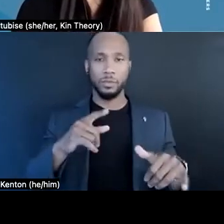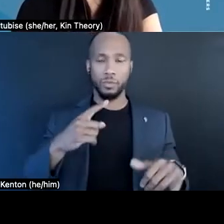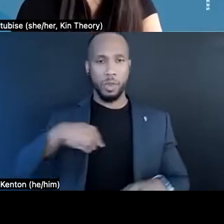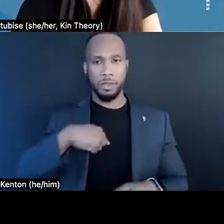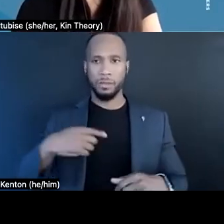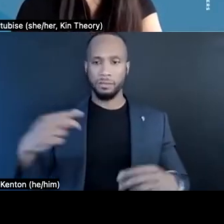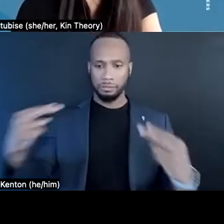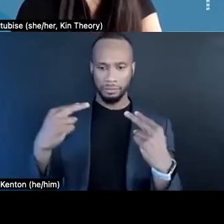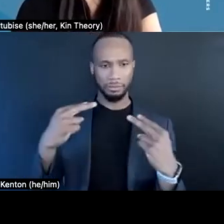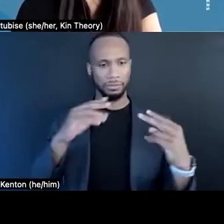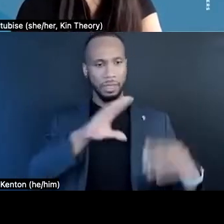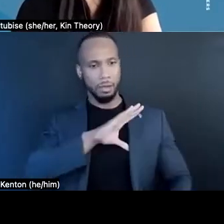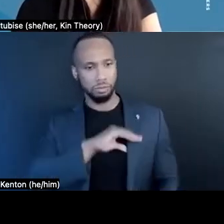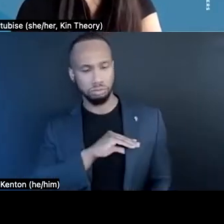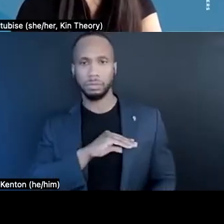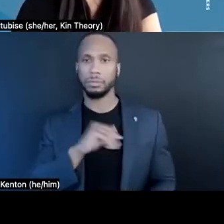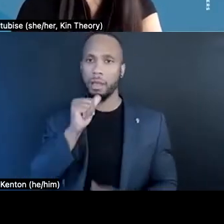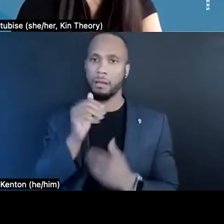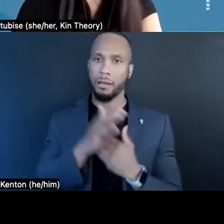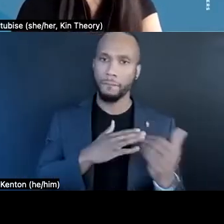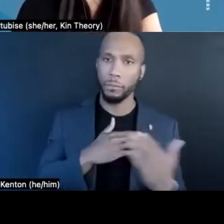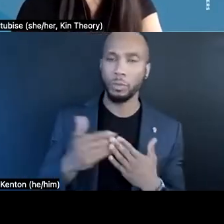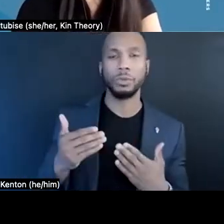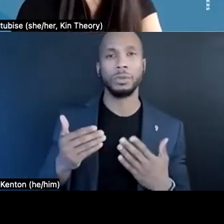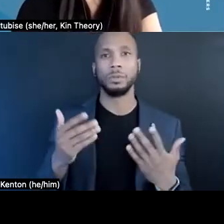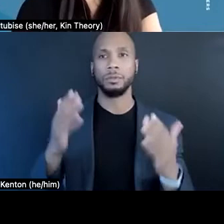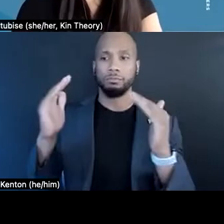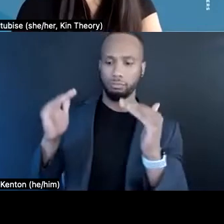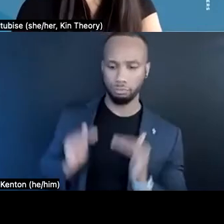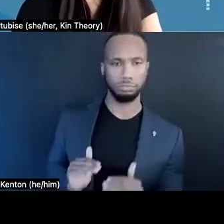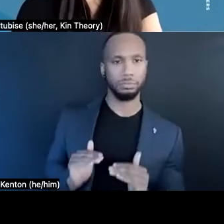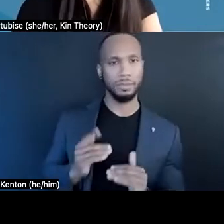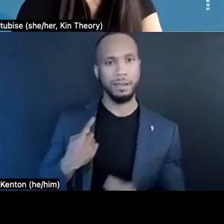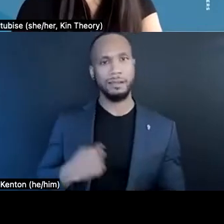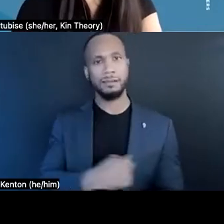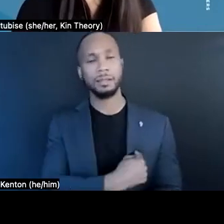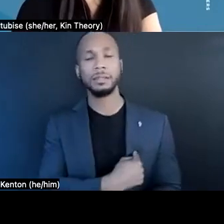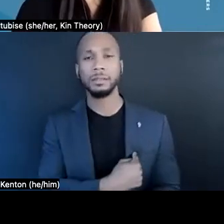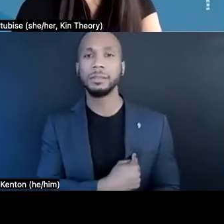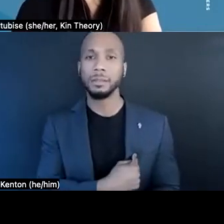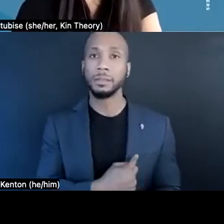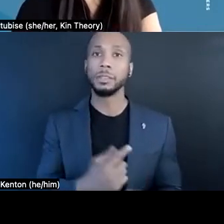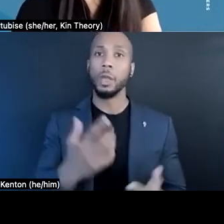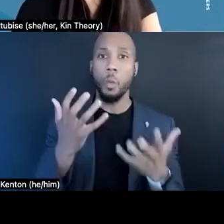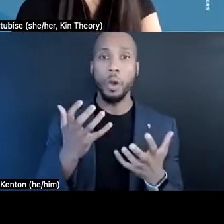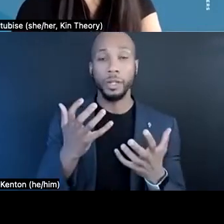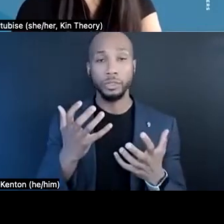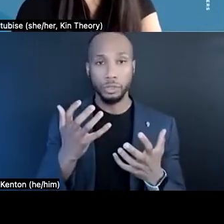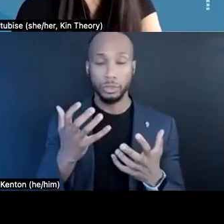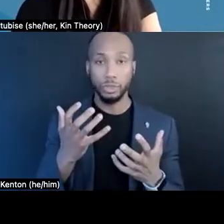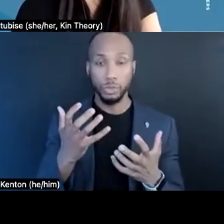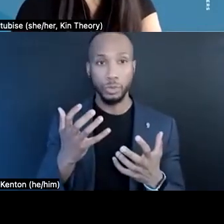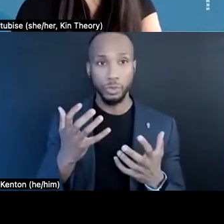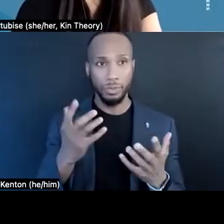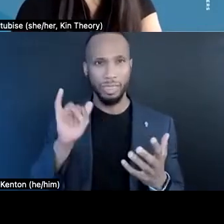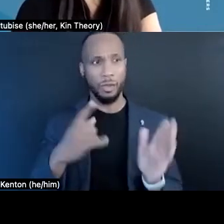nos hacían sentir cómodas, cómodos, que queríamos negar eso que se representaba